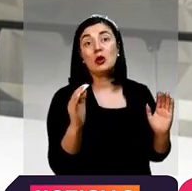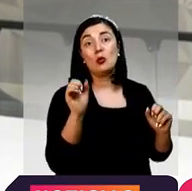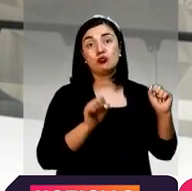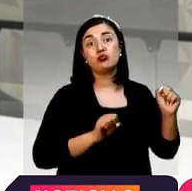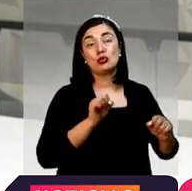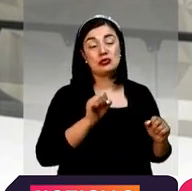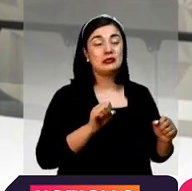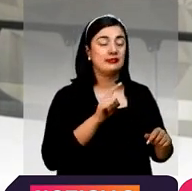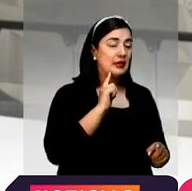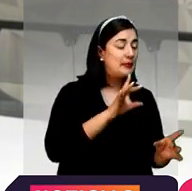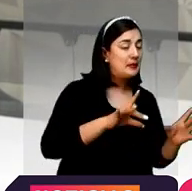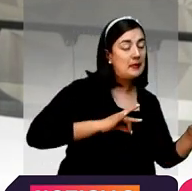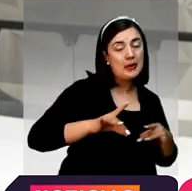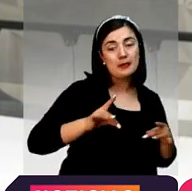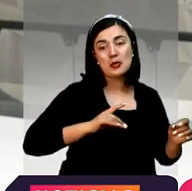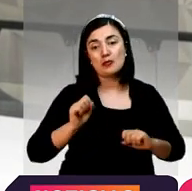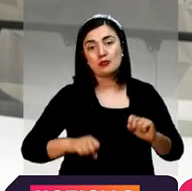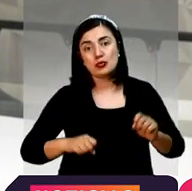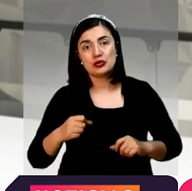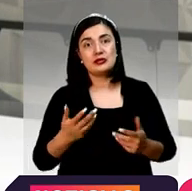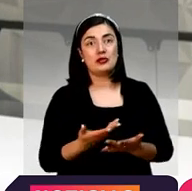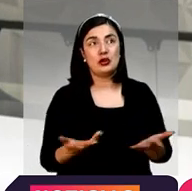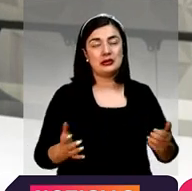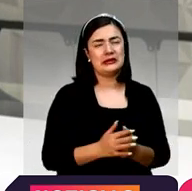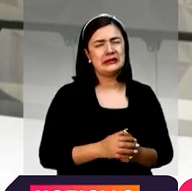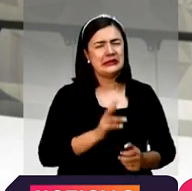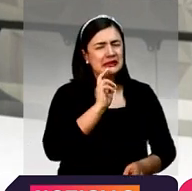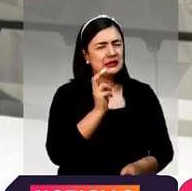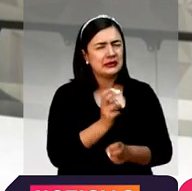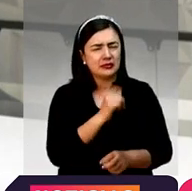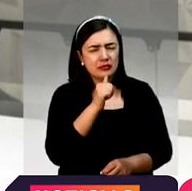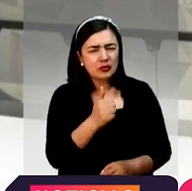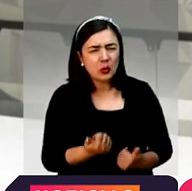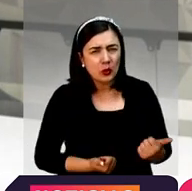con cualquier cosa, pero lo más duro es poder